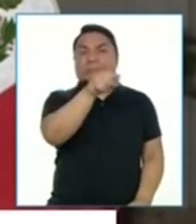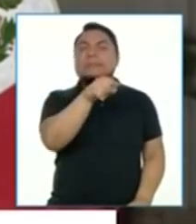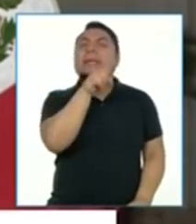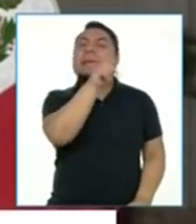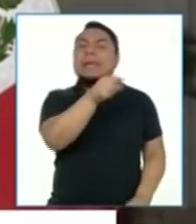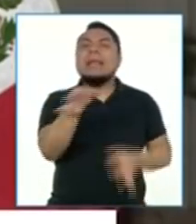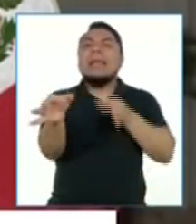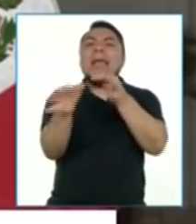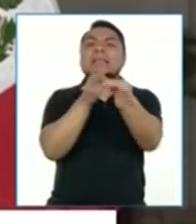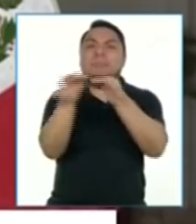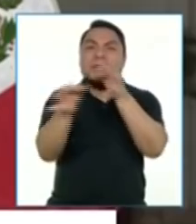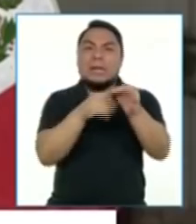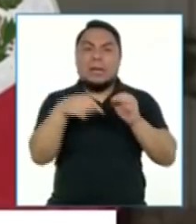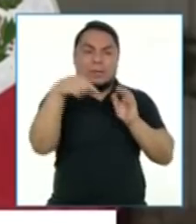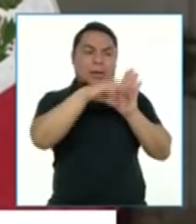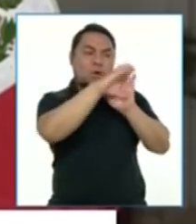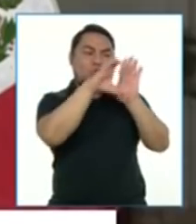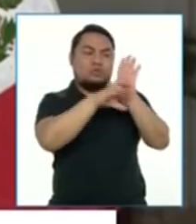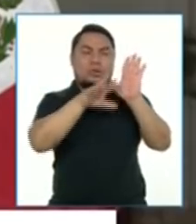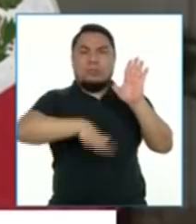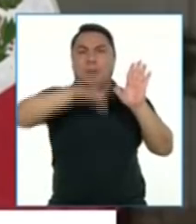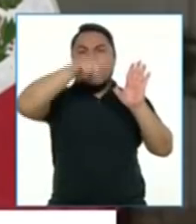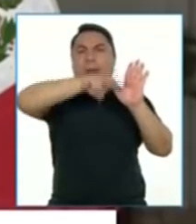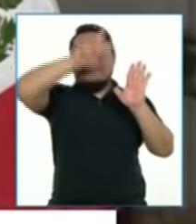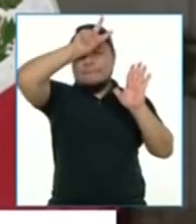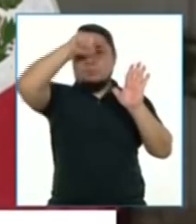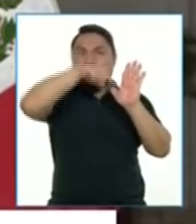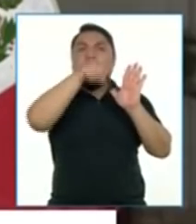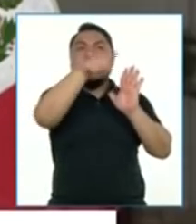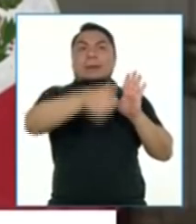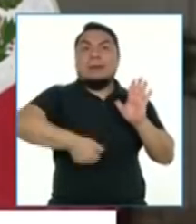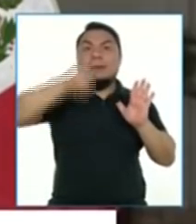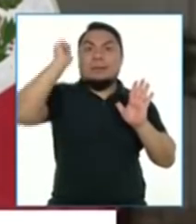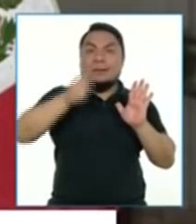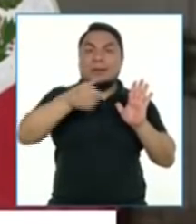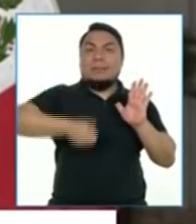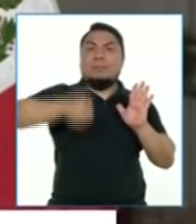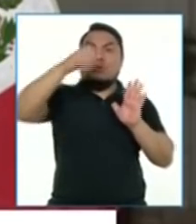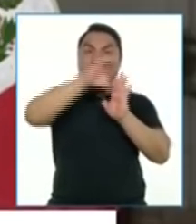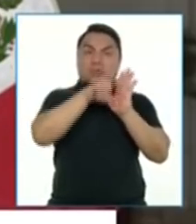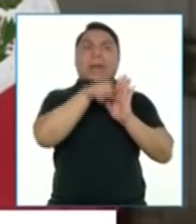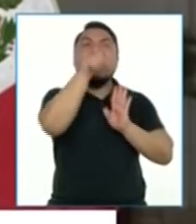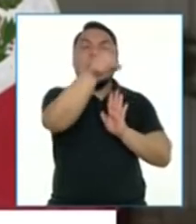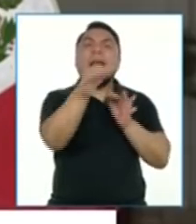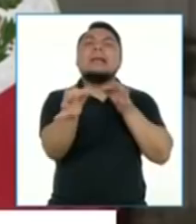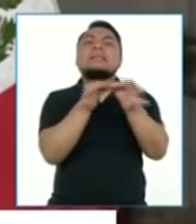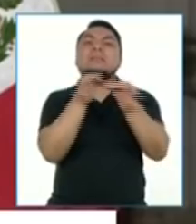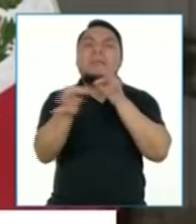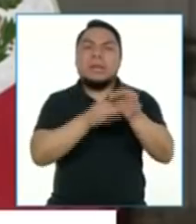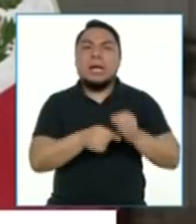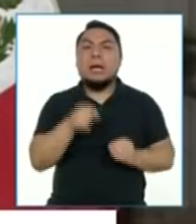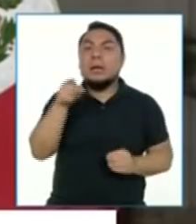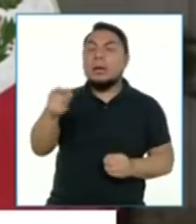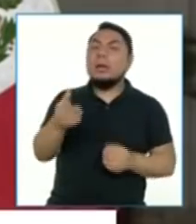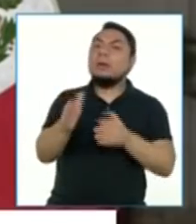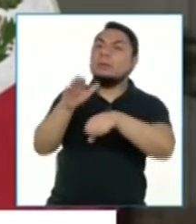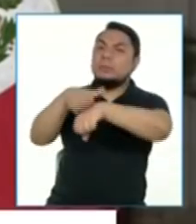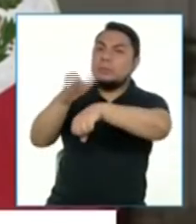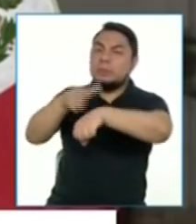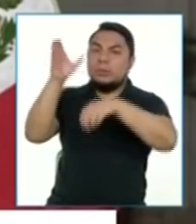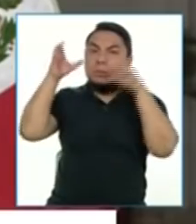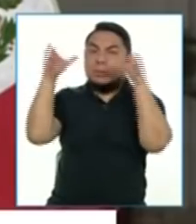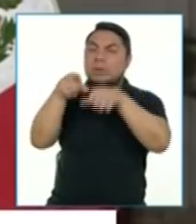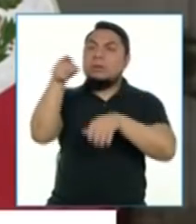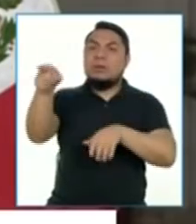no deja es curioso porque hace una diferencia dice que es hay fuerzas oscuras que se